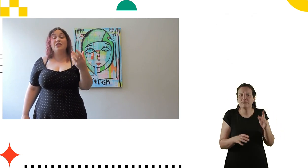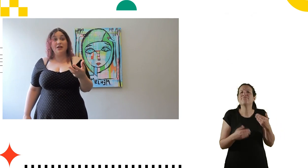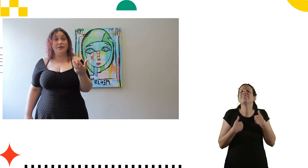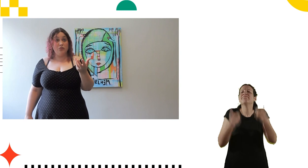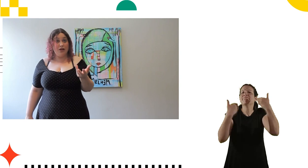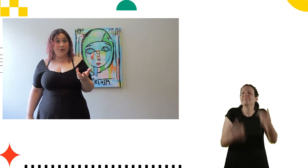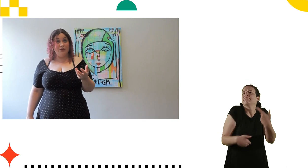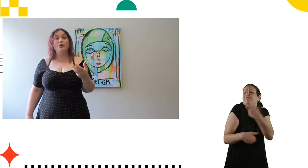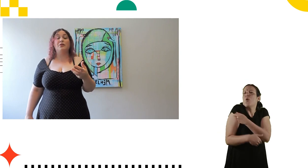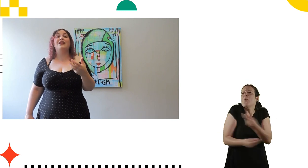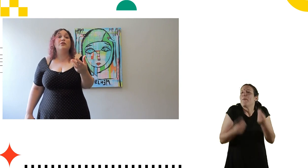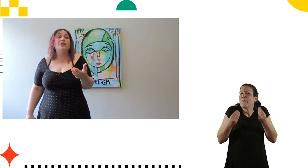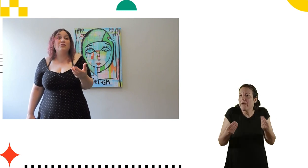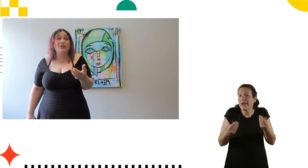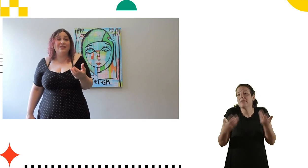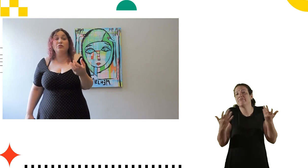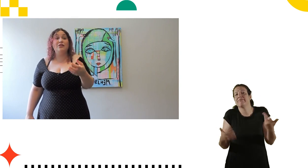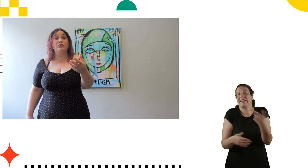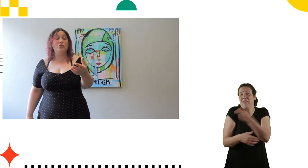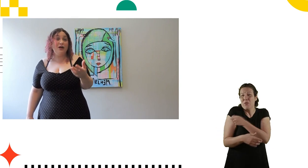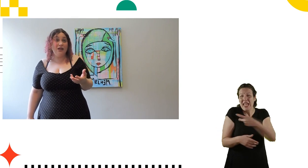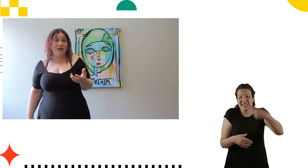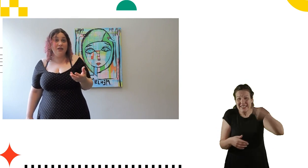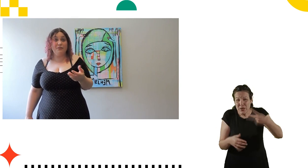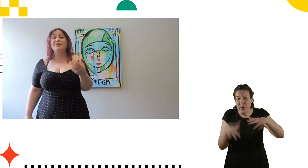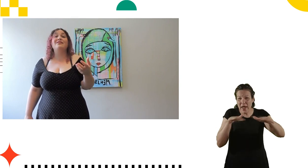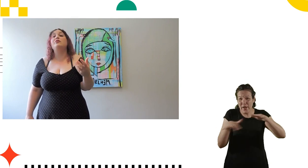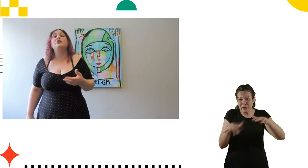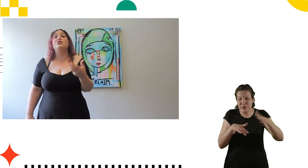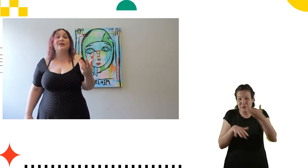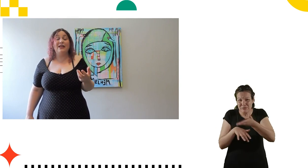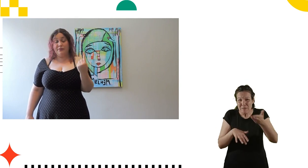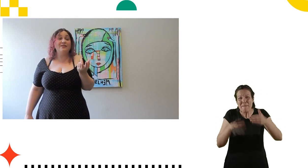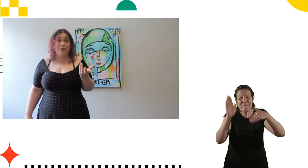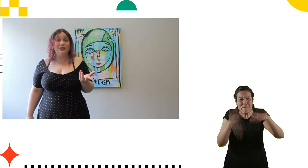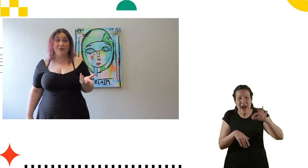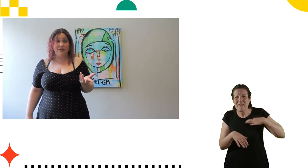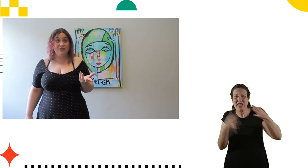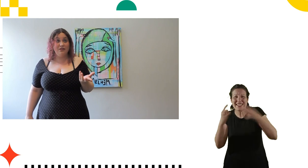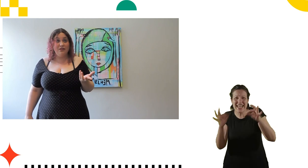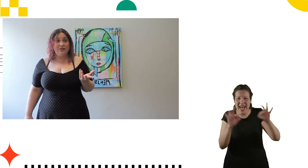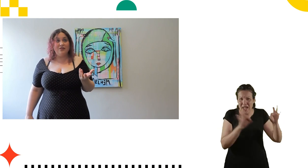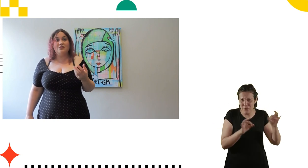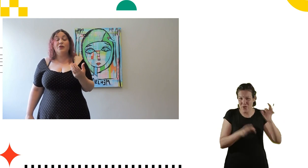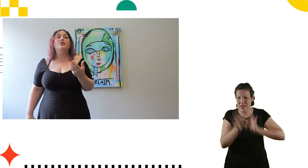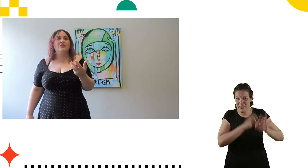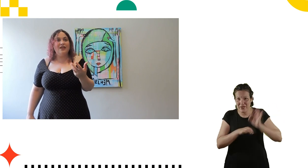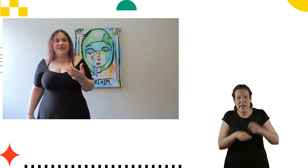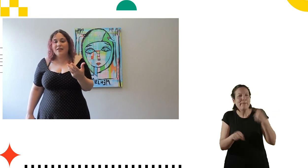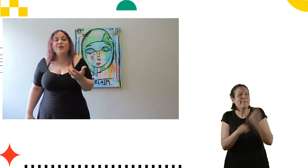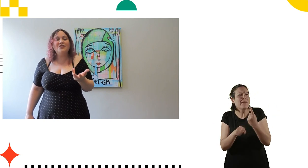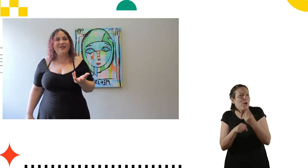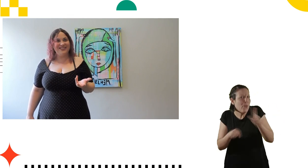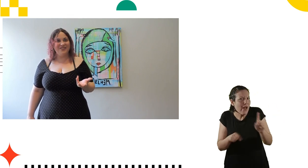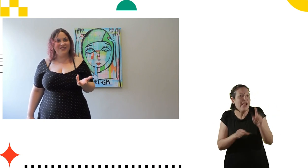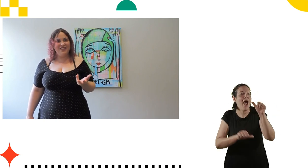qué tendría que vacunarme? Bueno, porque las vacunas son la segunda intervención humana que más vidas salvó en la historia de la humanidad. La primera es el agua potable. Entonces, bueno,